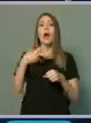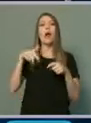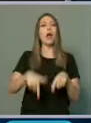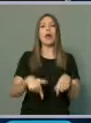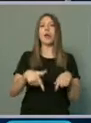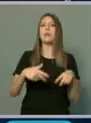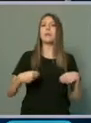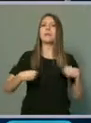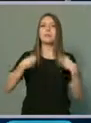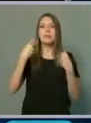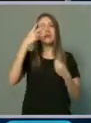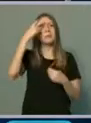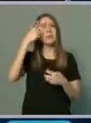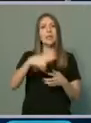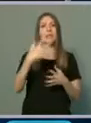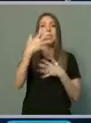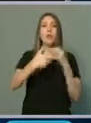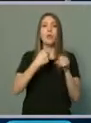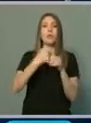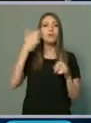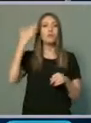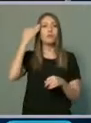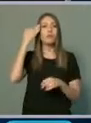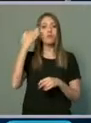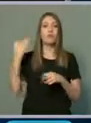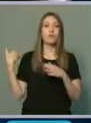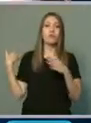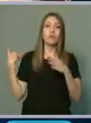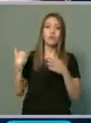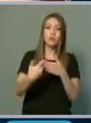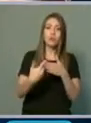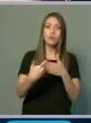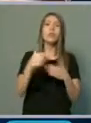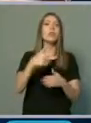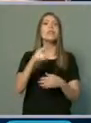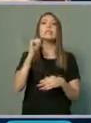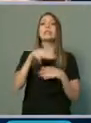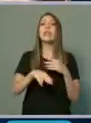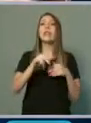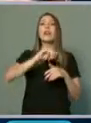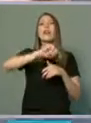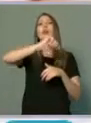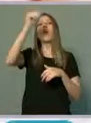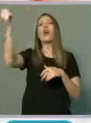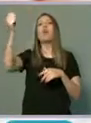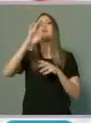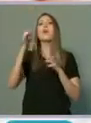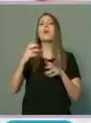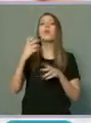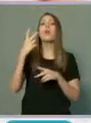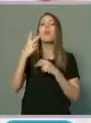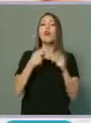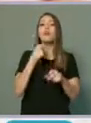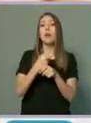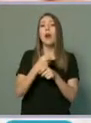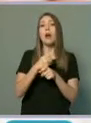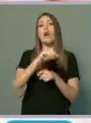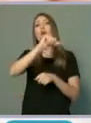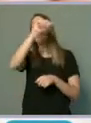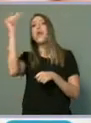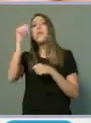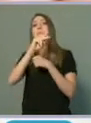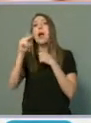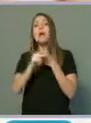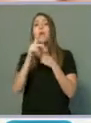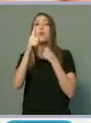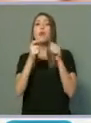domicilio, que has estado viviendo en el país, en México, de manera ininterrumpida. La ley tiene algunas salvedades, que puedas salir y regresar,